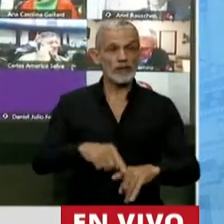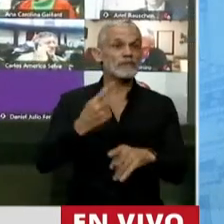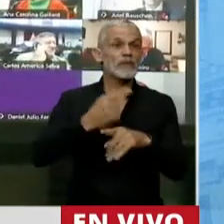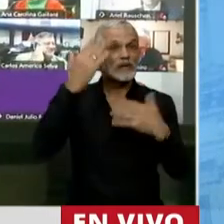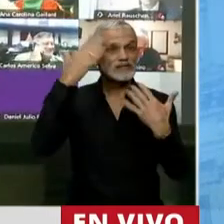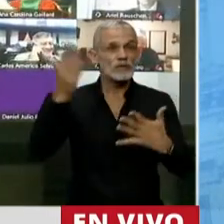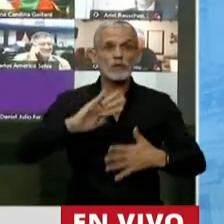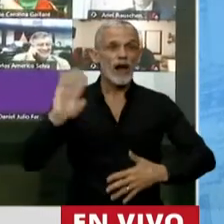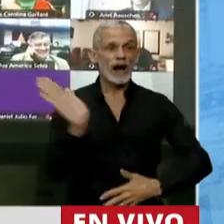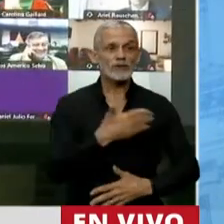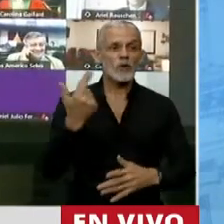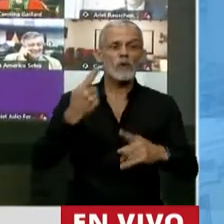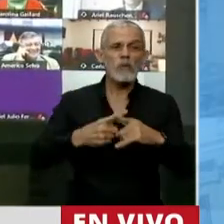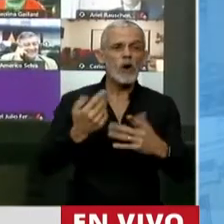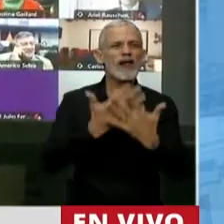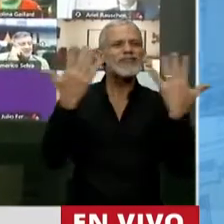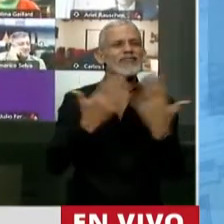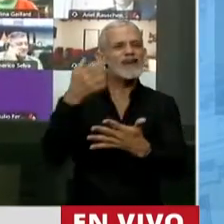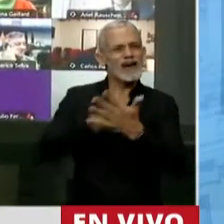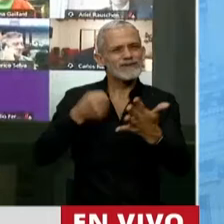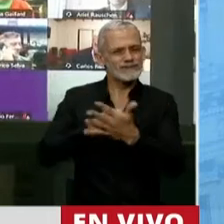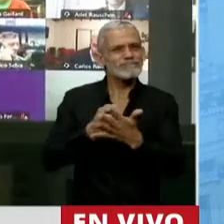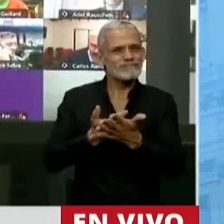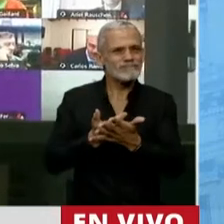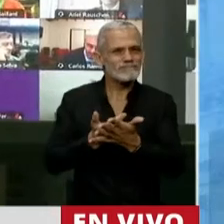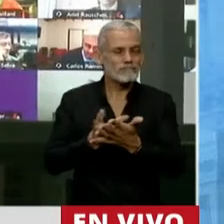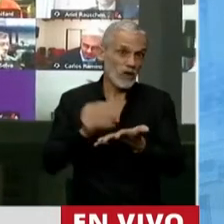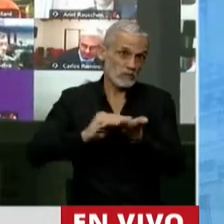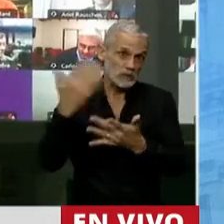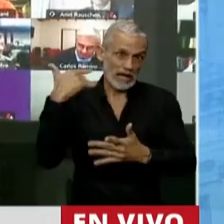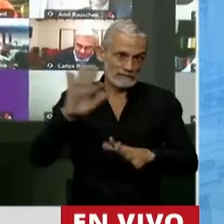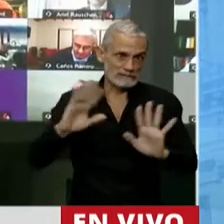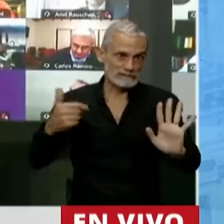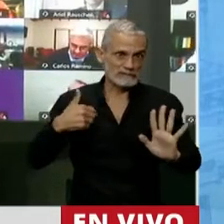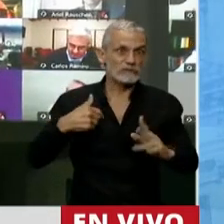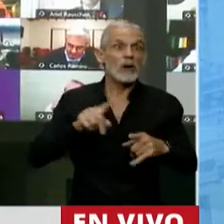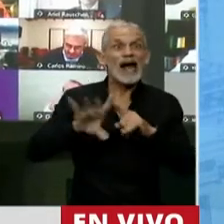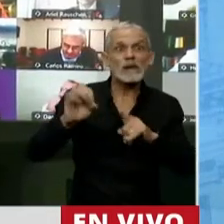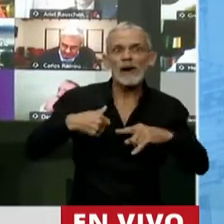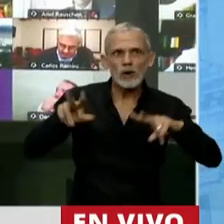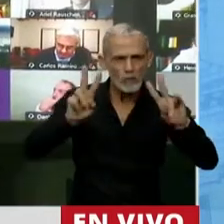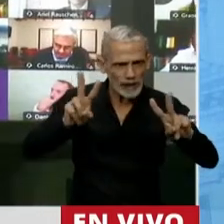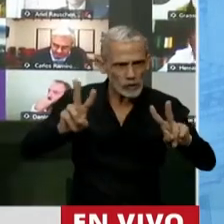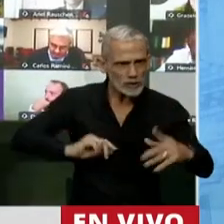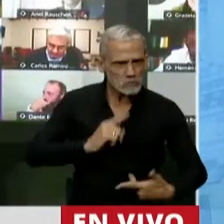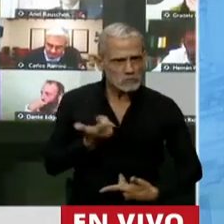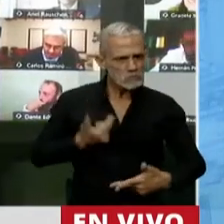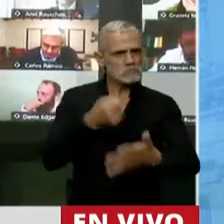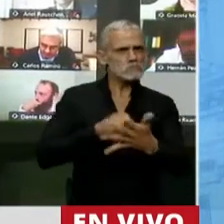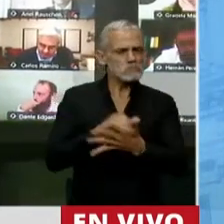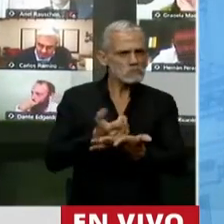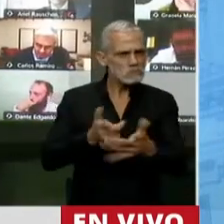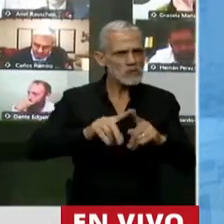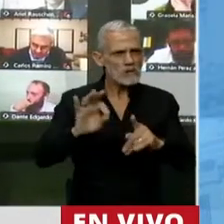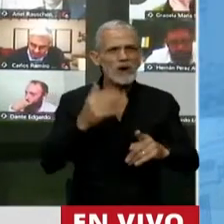todos por el Día de la Militancia. Yo le voy a decir al diputado anterior que mi hermano es peronista y está orgulloso de ser militante. Para